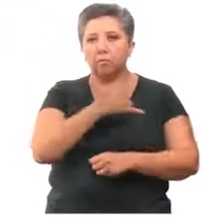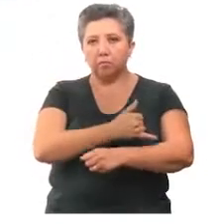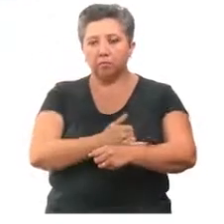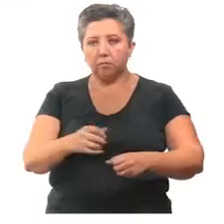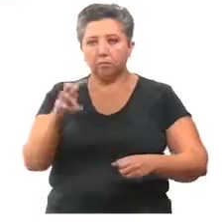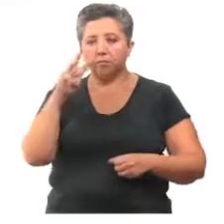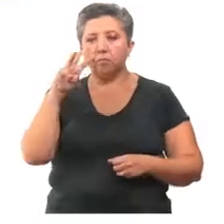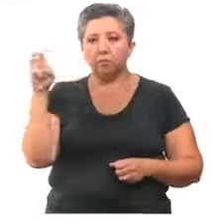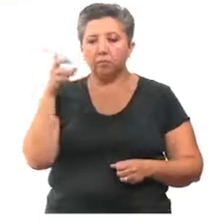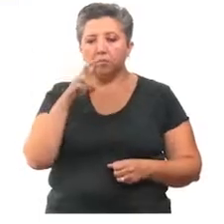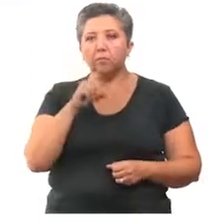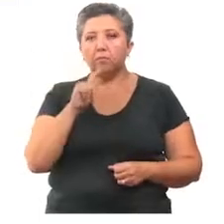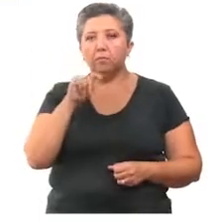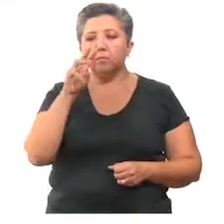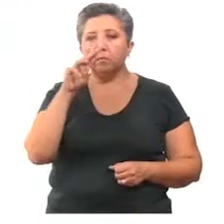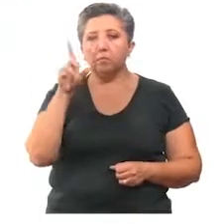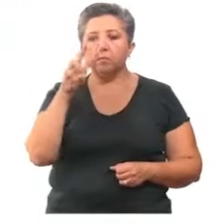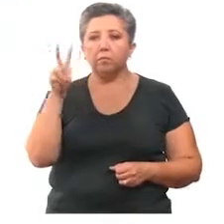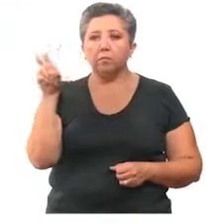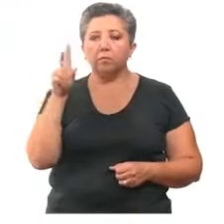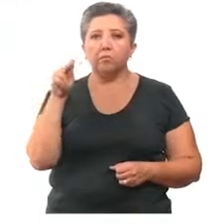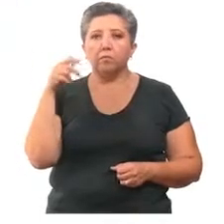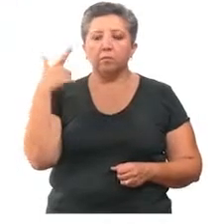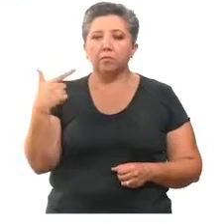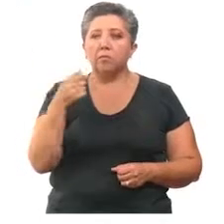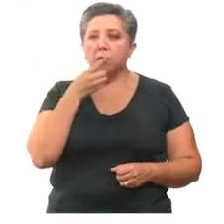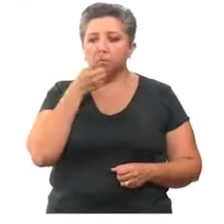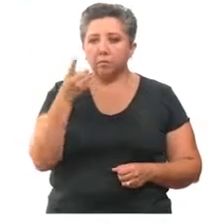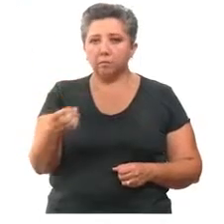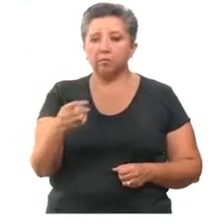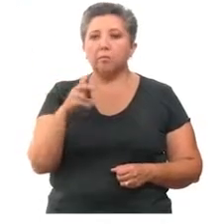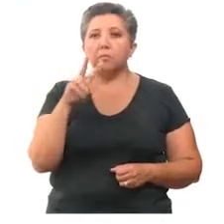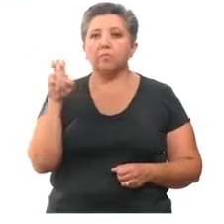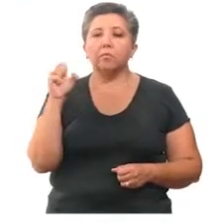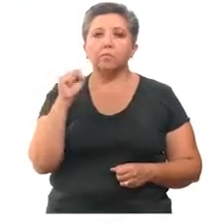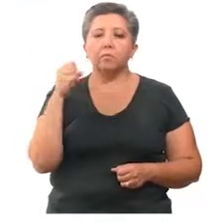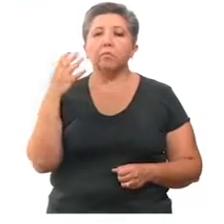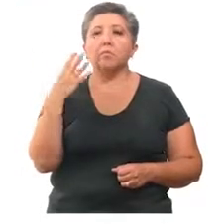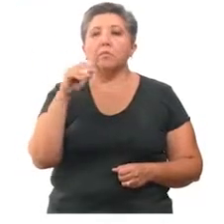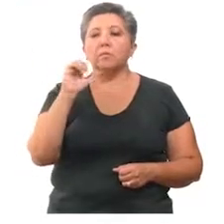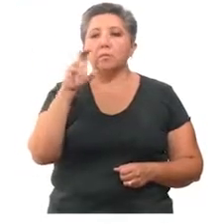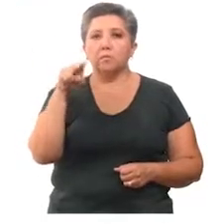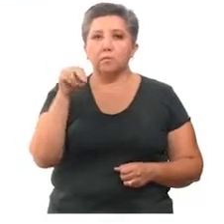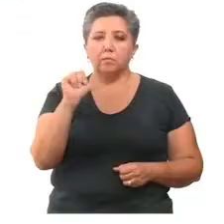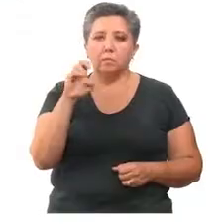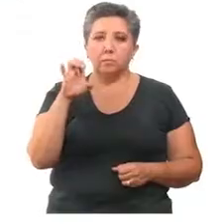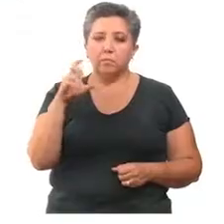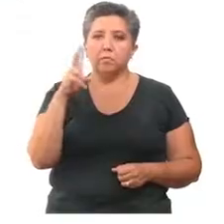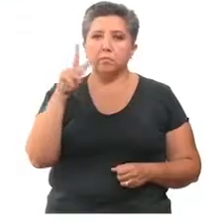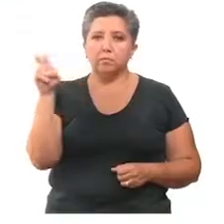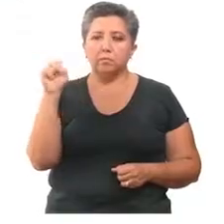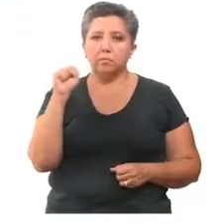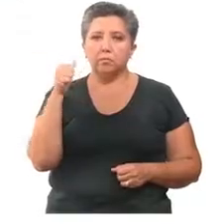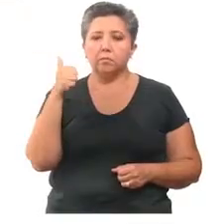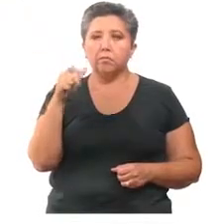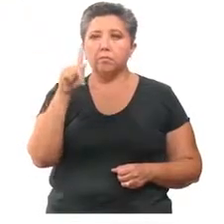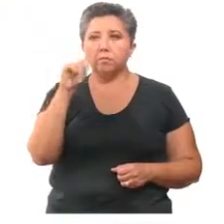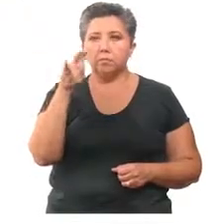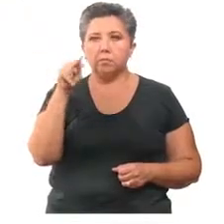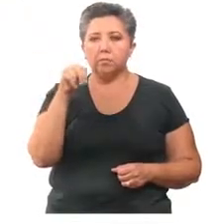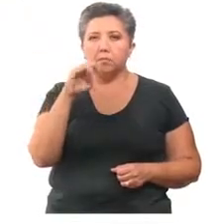300, Temozón 299, Chemash 264, Acanqué 262,